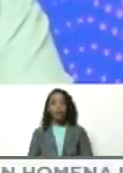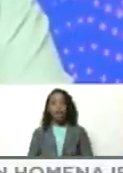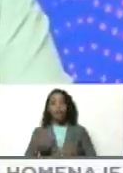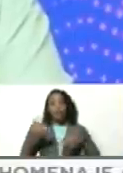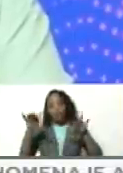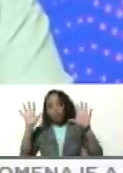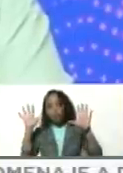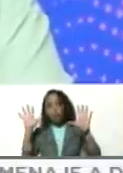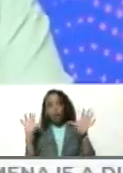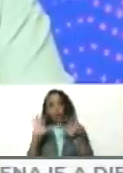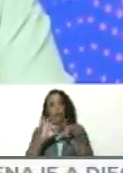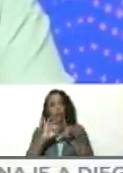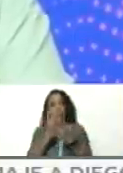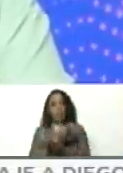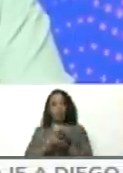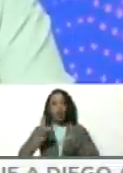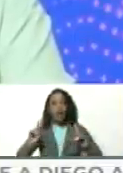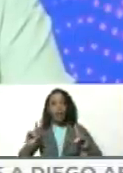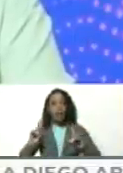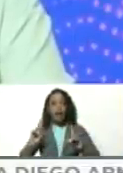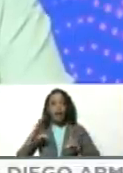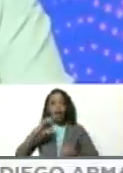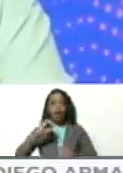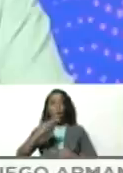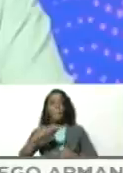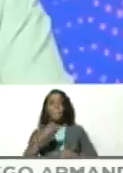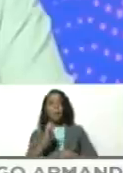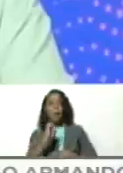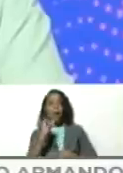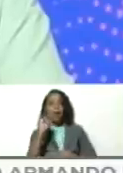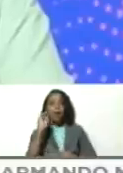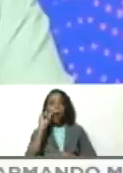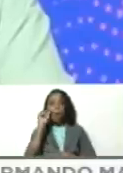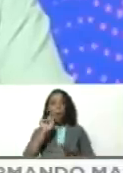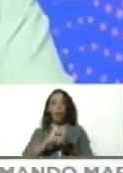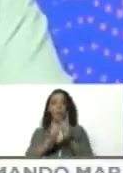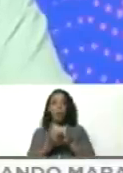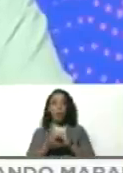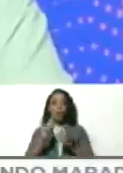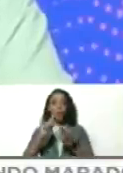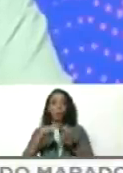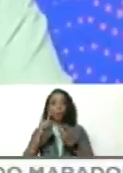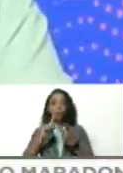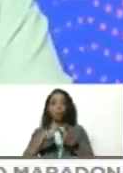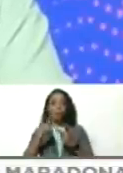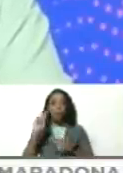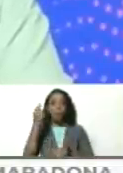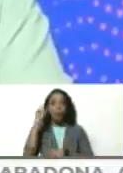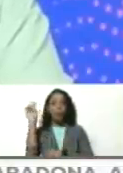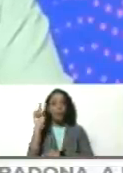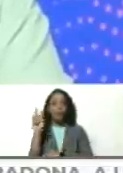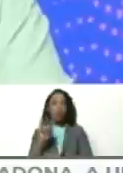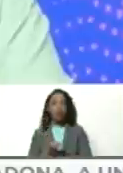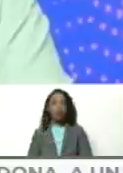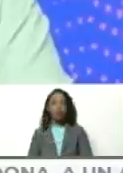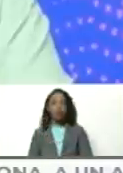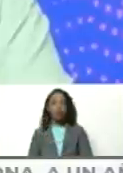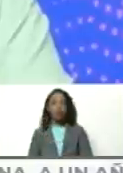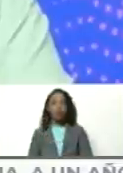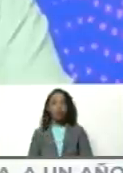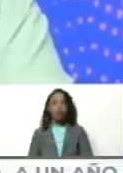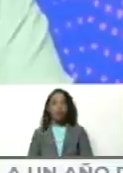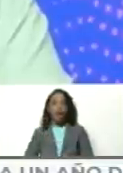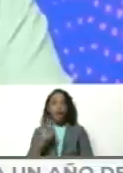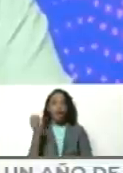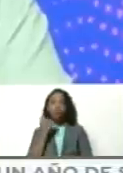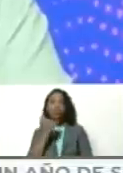Alianza Democrática, Acción Democrática, COPEI, Cambiemos, El Cambio, Primero Venezuela, es